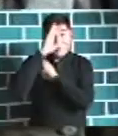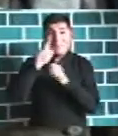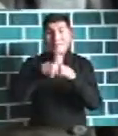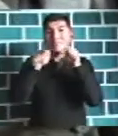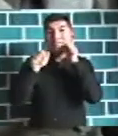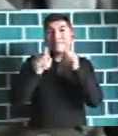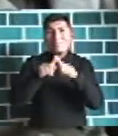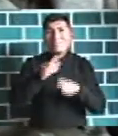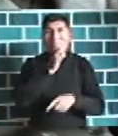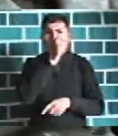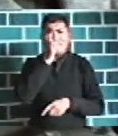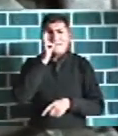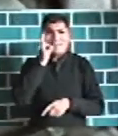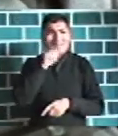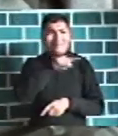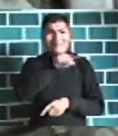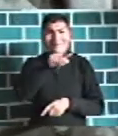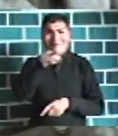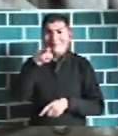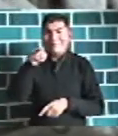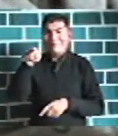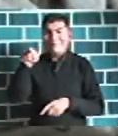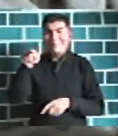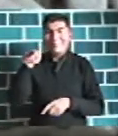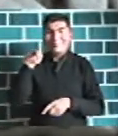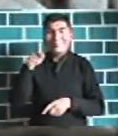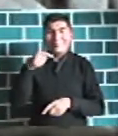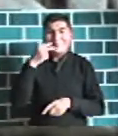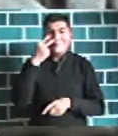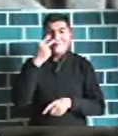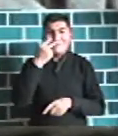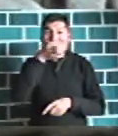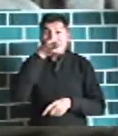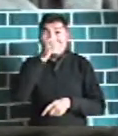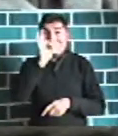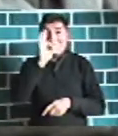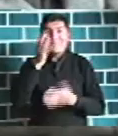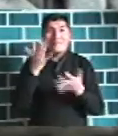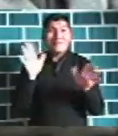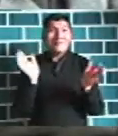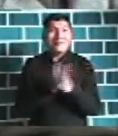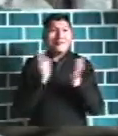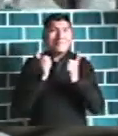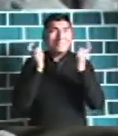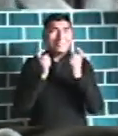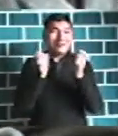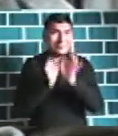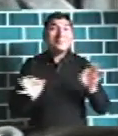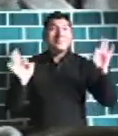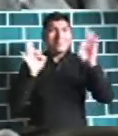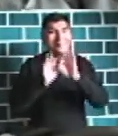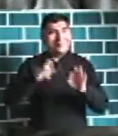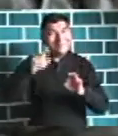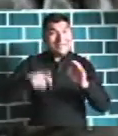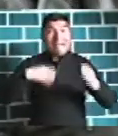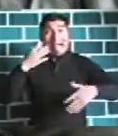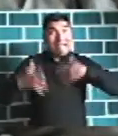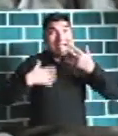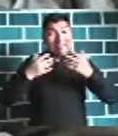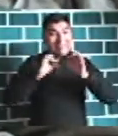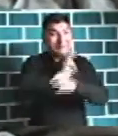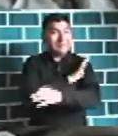pues están muy calladitos dos de unas vísperas a universal tan importante tiene que haber un fervor más